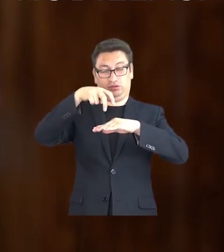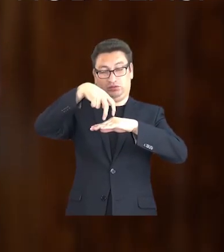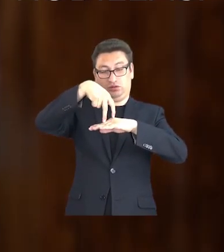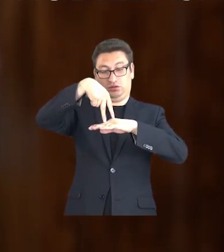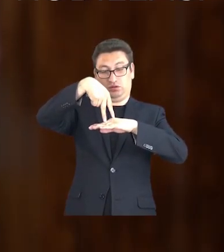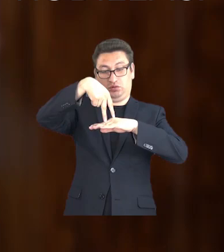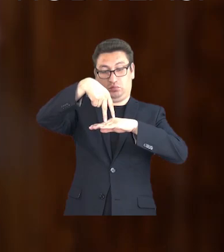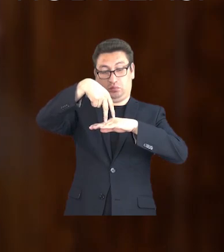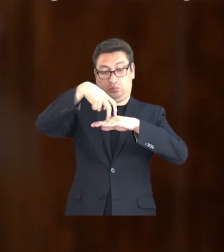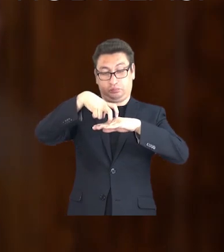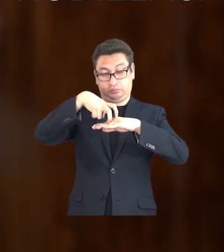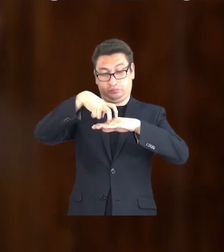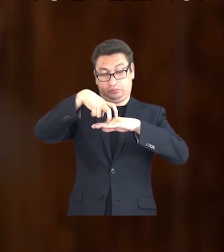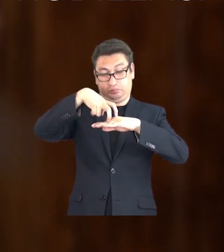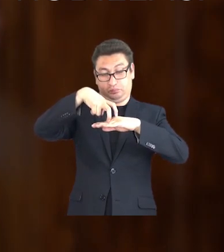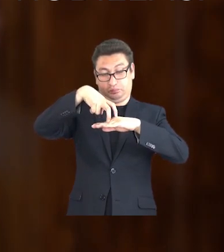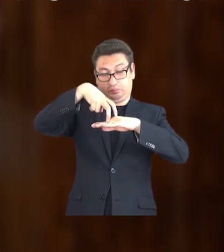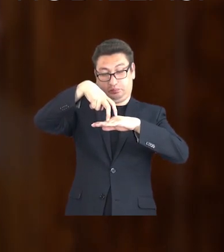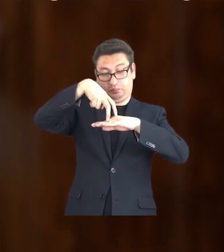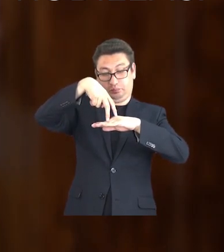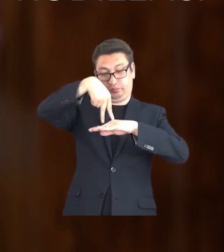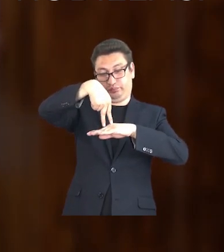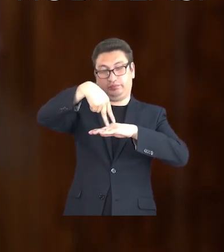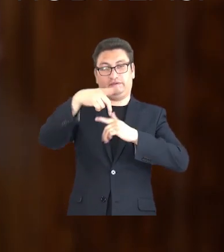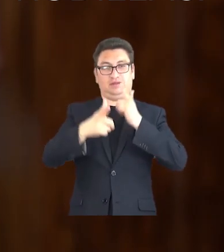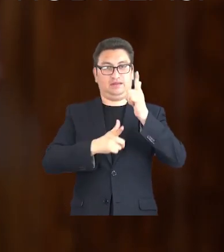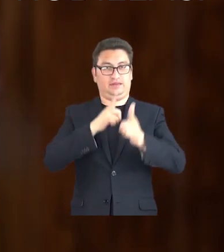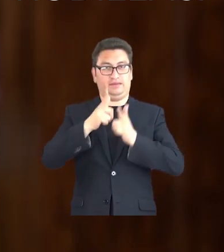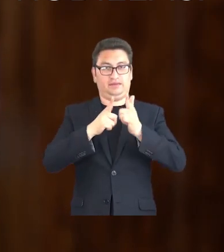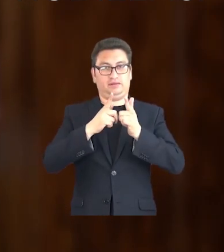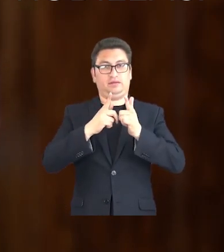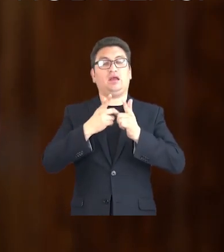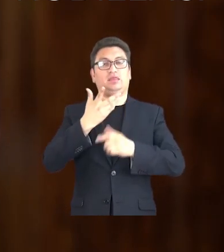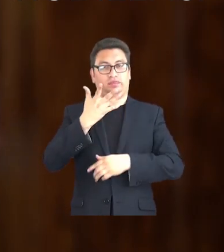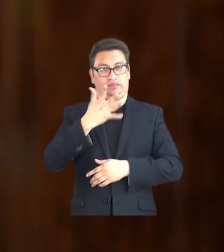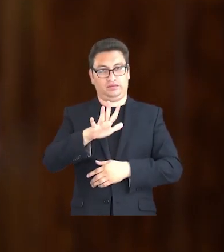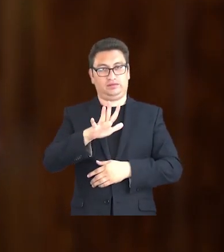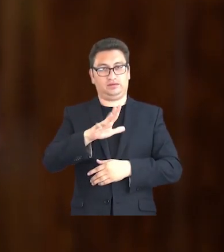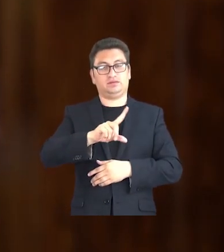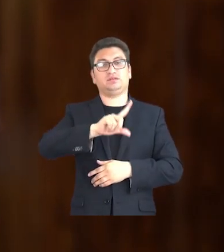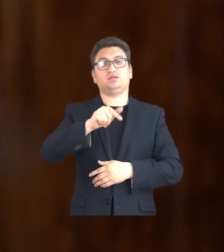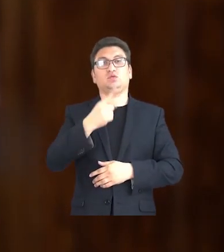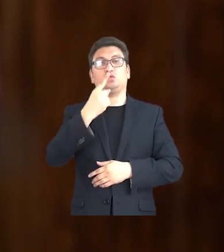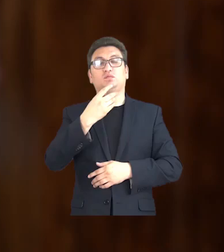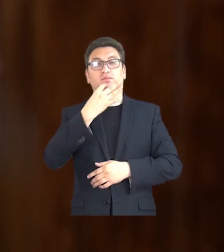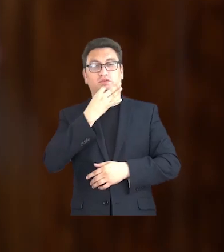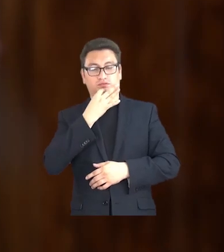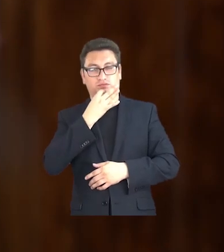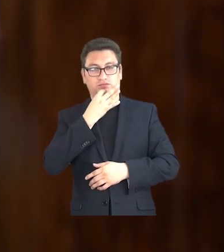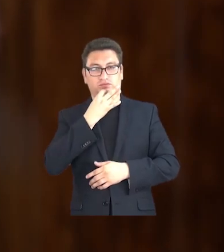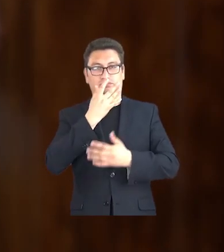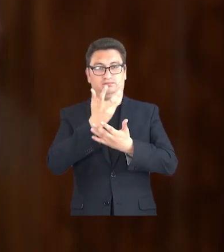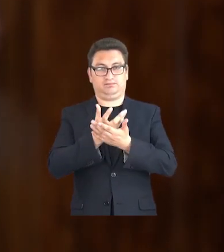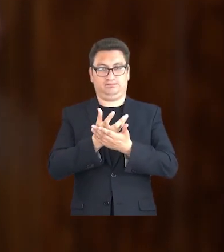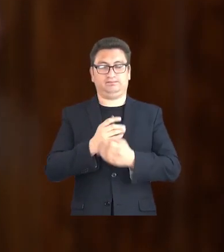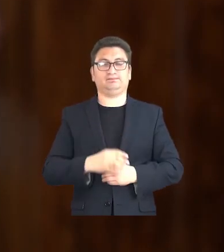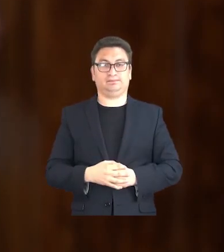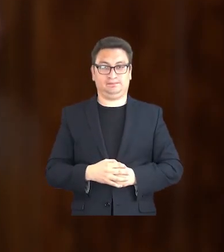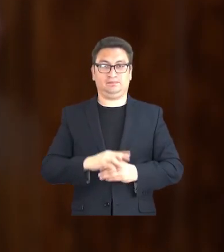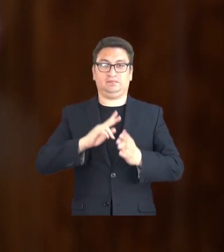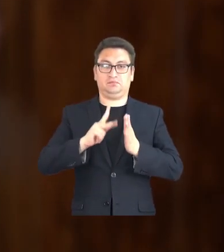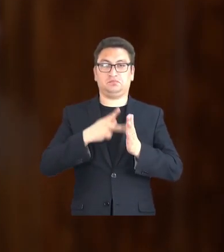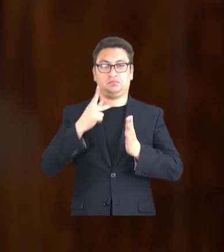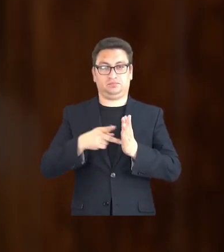Haz una pausa por un momento antes de enderezar lentamente las rodillas. Realiza 10 repeticiones del movimiento